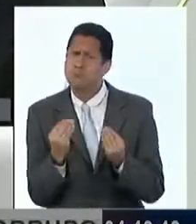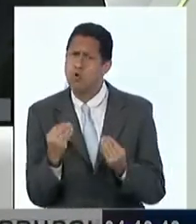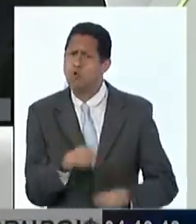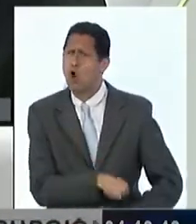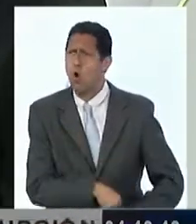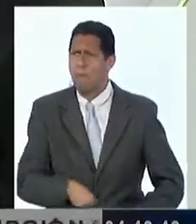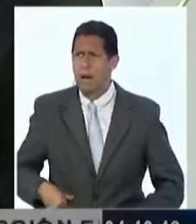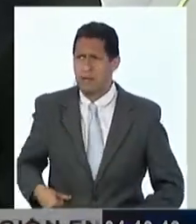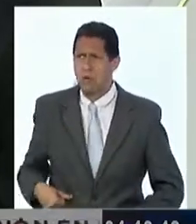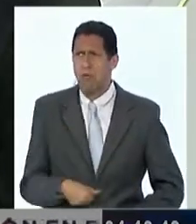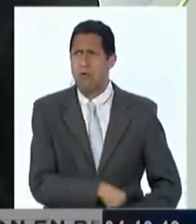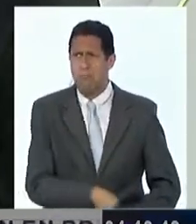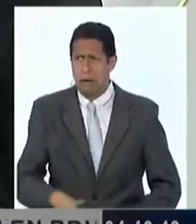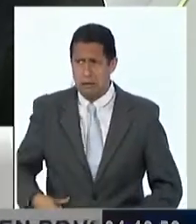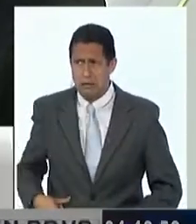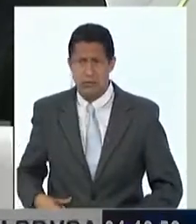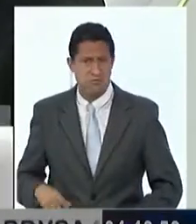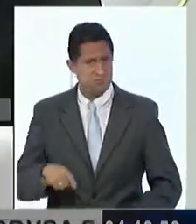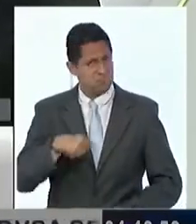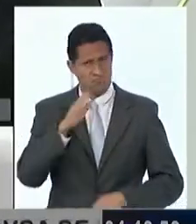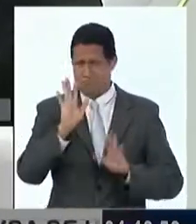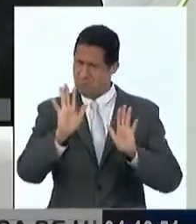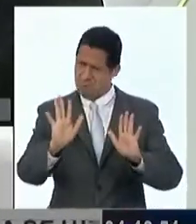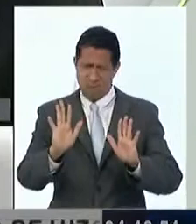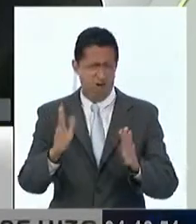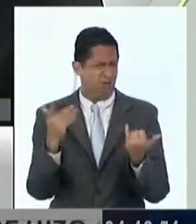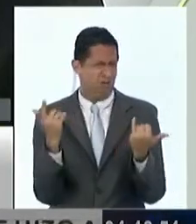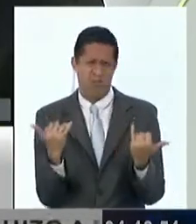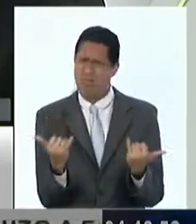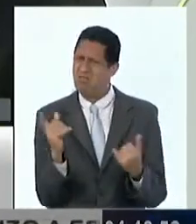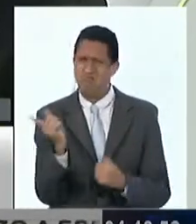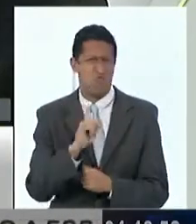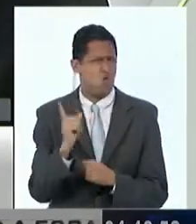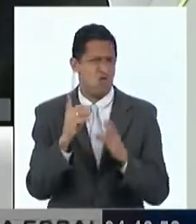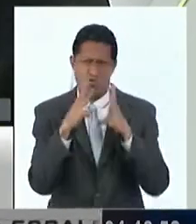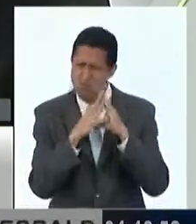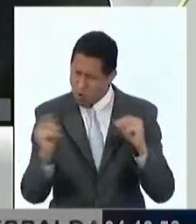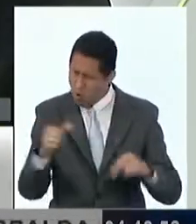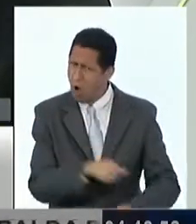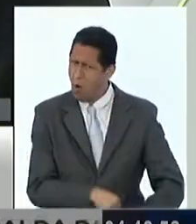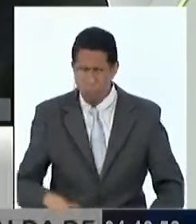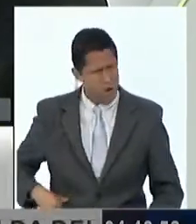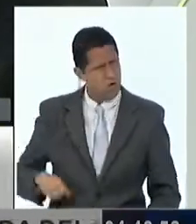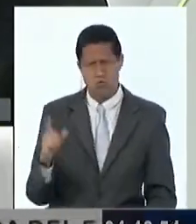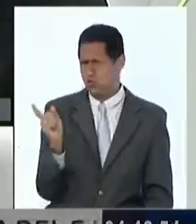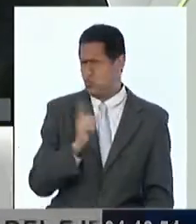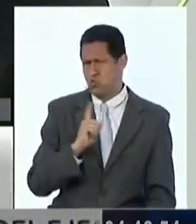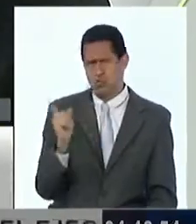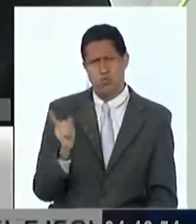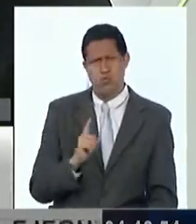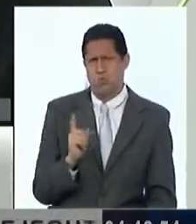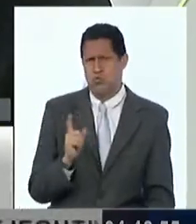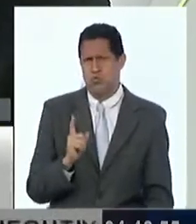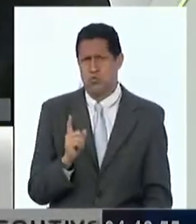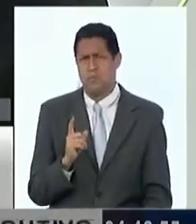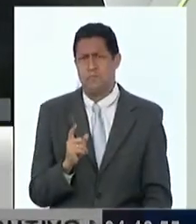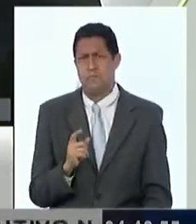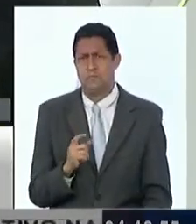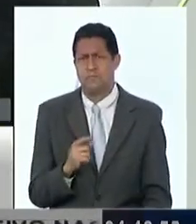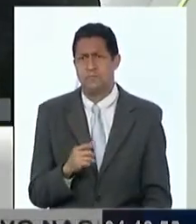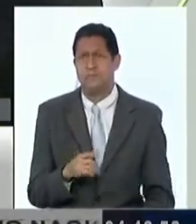sometidas a tratamientos quirúrgicos con el tiempo nos hemos dado cuenta que no todo paciente que padece de fibromas miomas uterinos